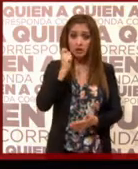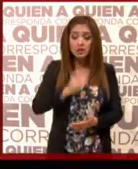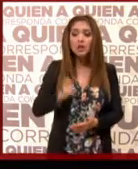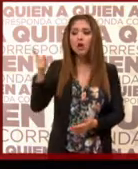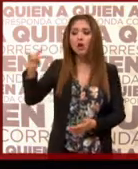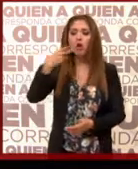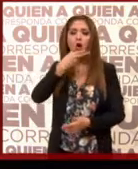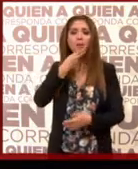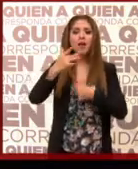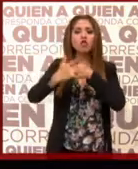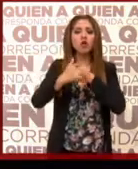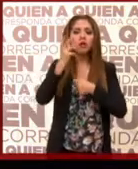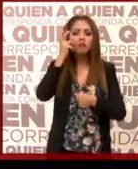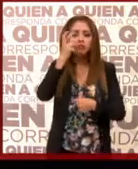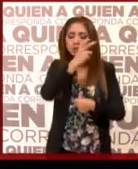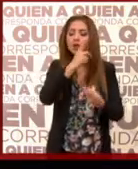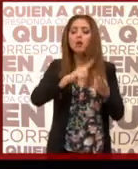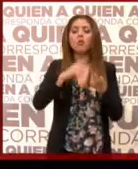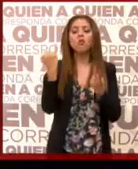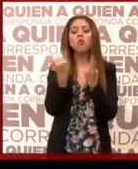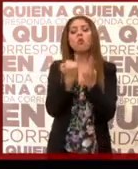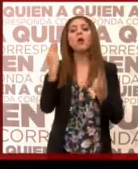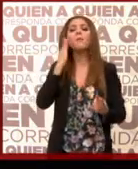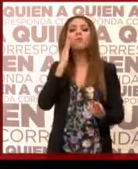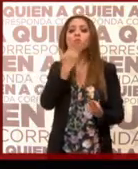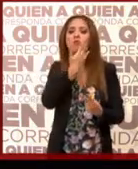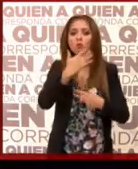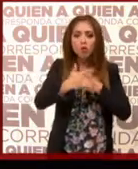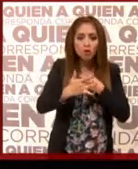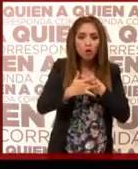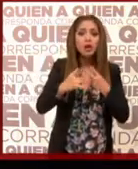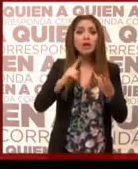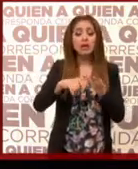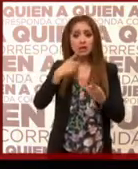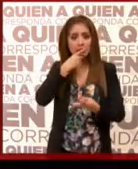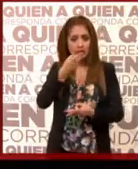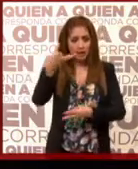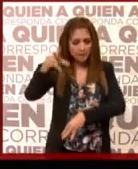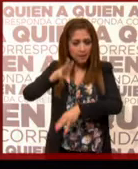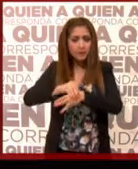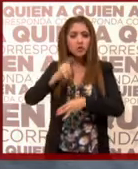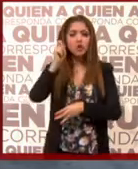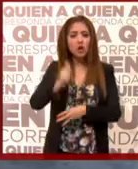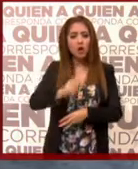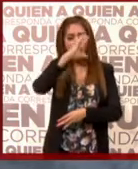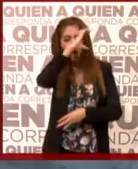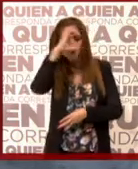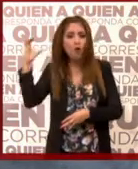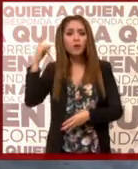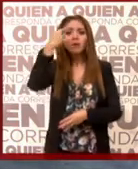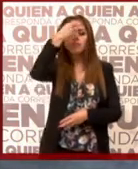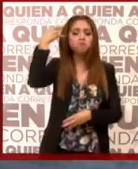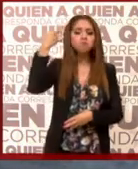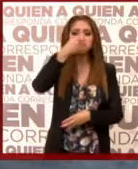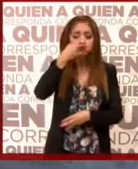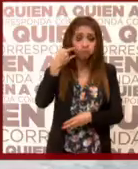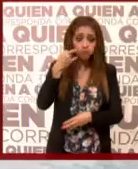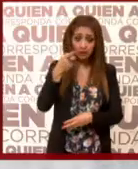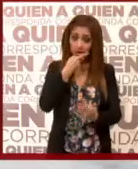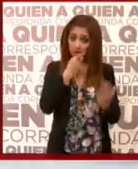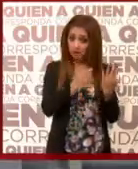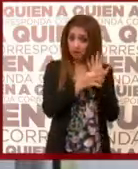ropa, le tocaba los glúteos y le había propuesto que se dejara tomar fotografías en ropa interior. Asegura que el señor Joaquín Flores